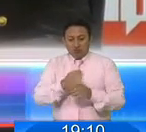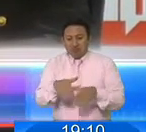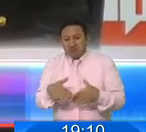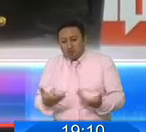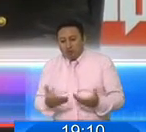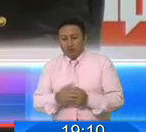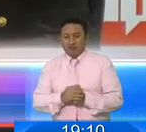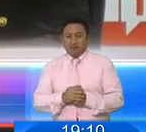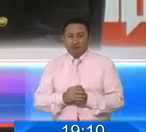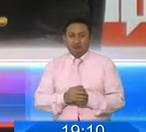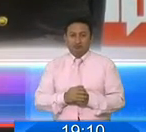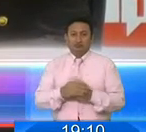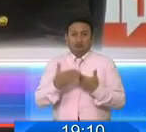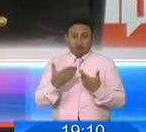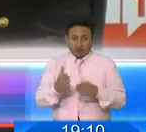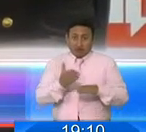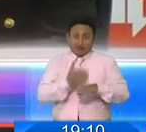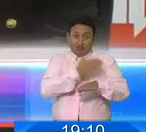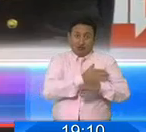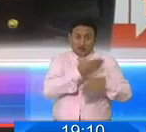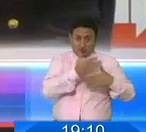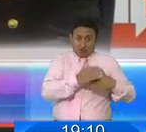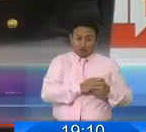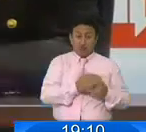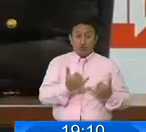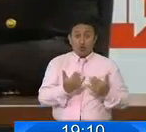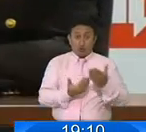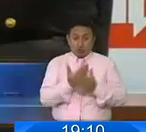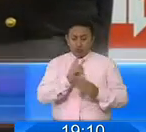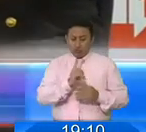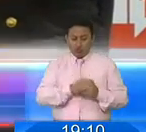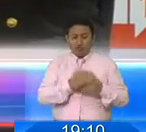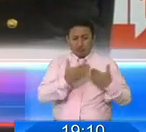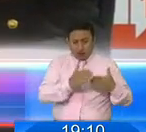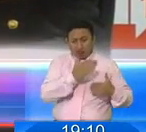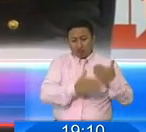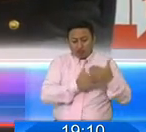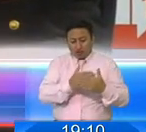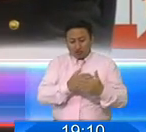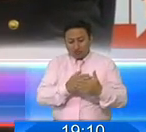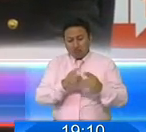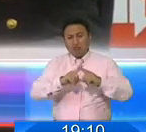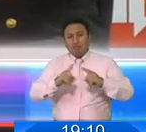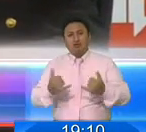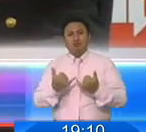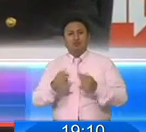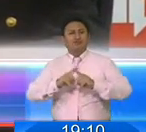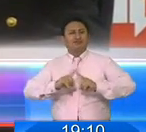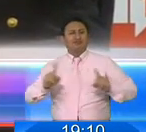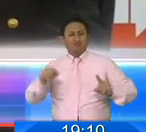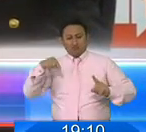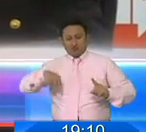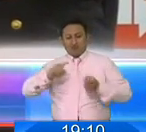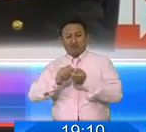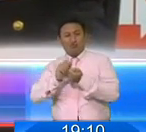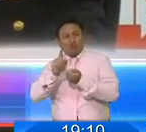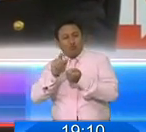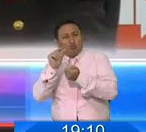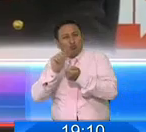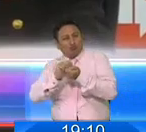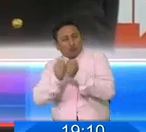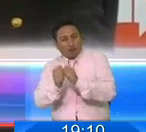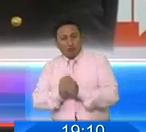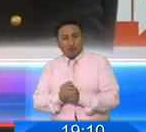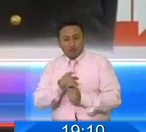y ya se venían realizando no es una nueva que tiene de nuevo actividad hemos dicho un par de modificadas en